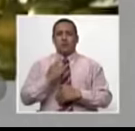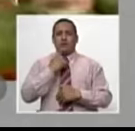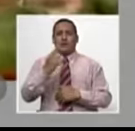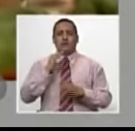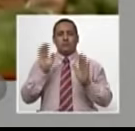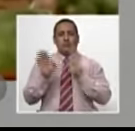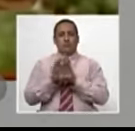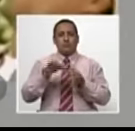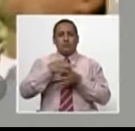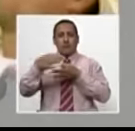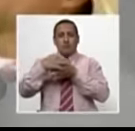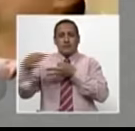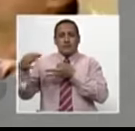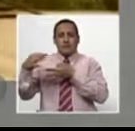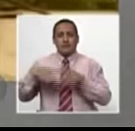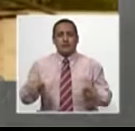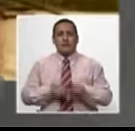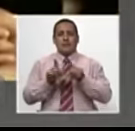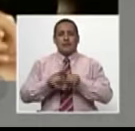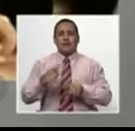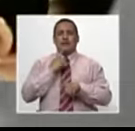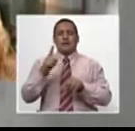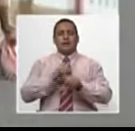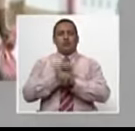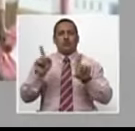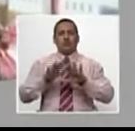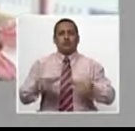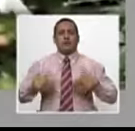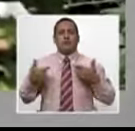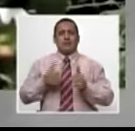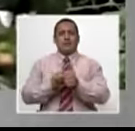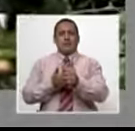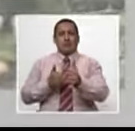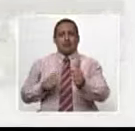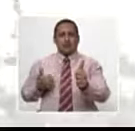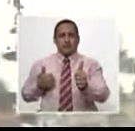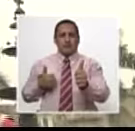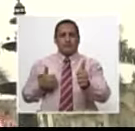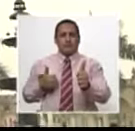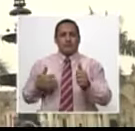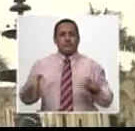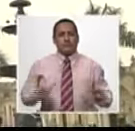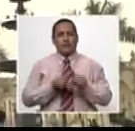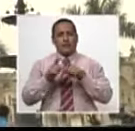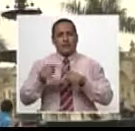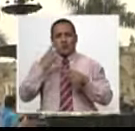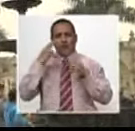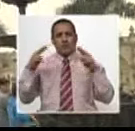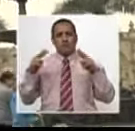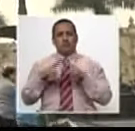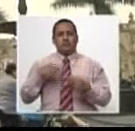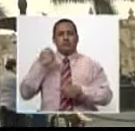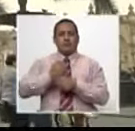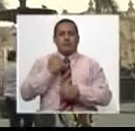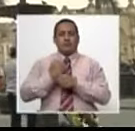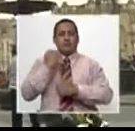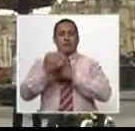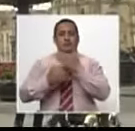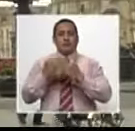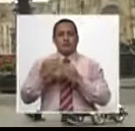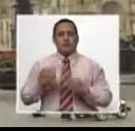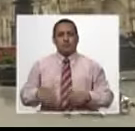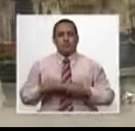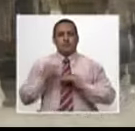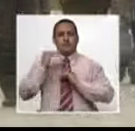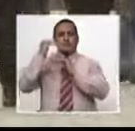el proceso de descentralización, es en que no se puede retroceder. Se reconocen las ventajas de alcanzar